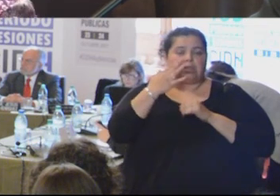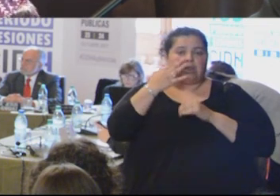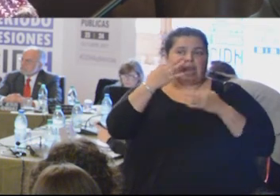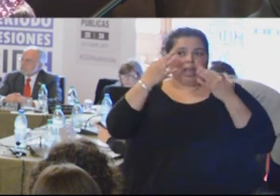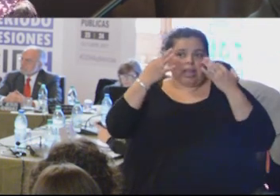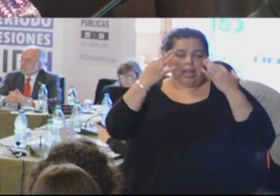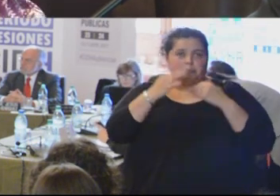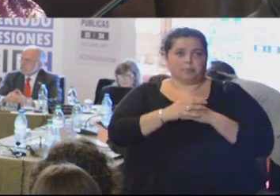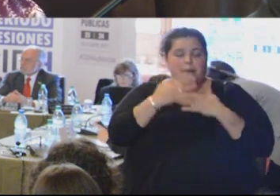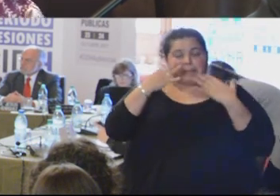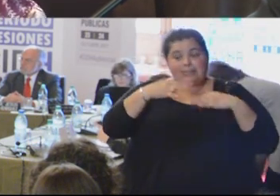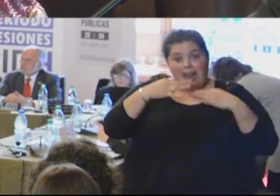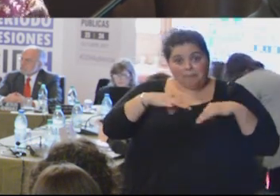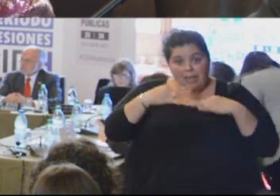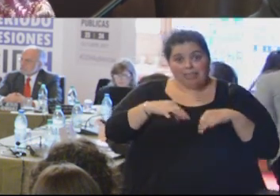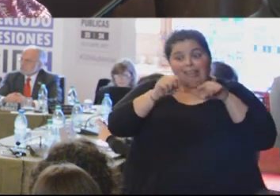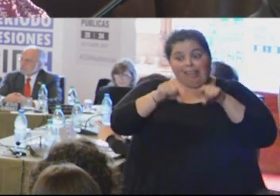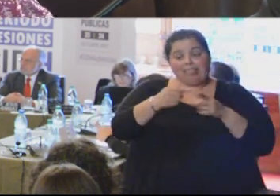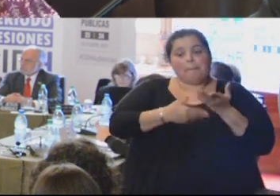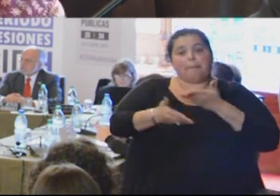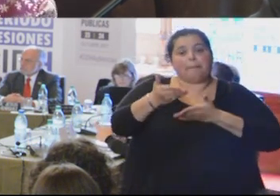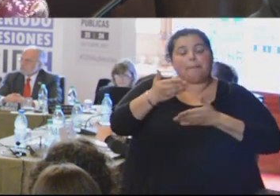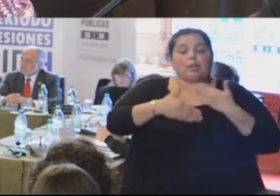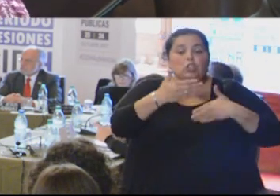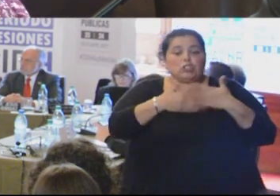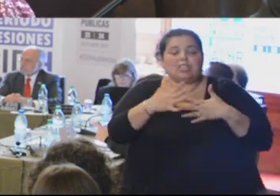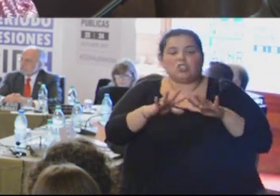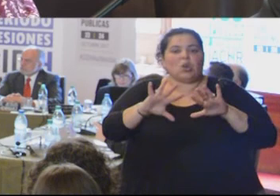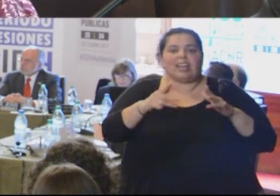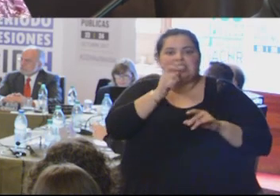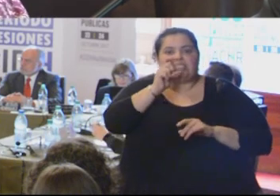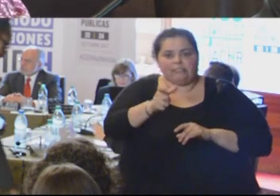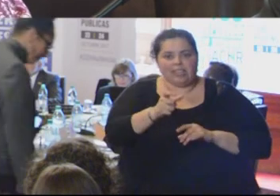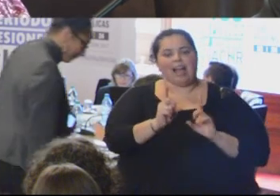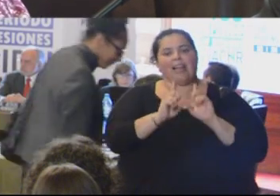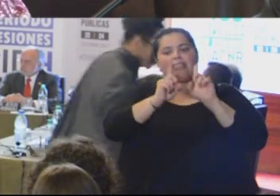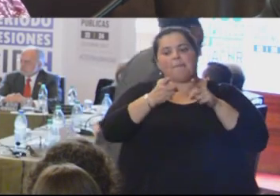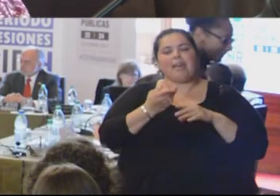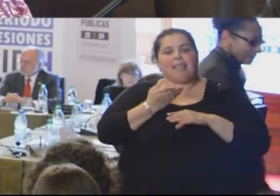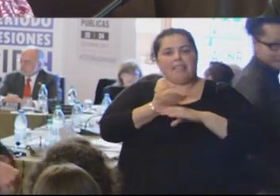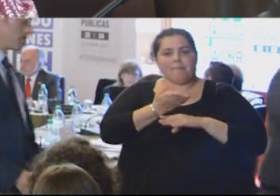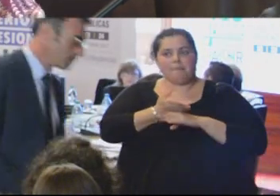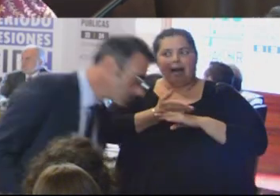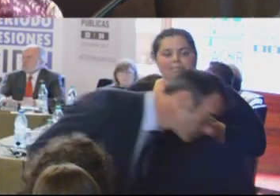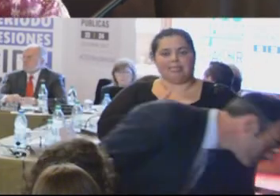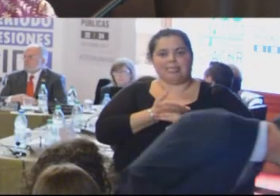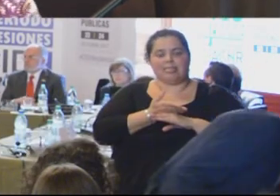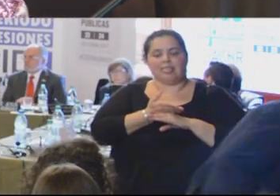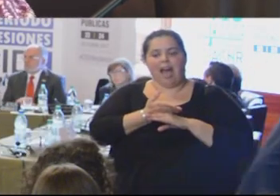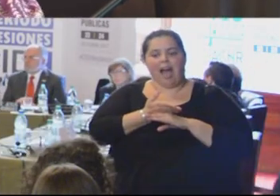de lo que este proceso implica también demanda sin duda una una